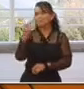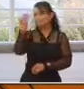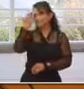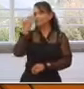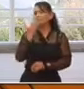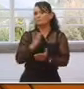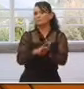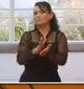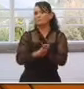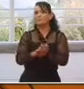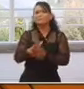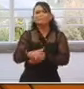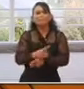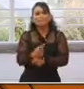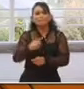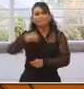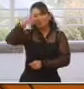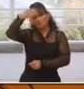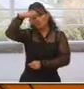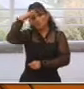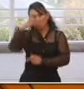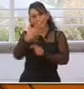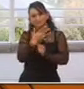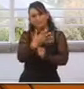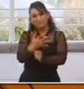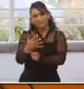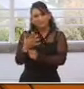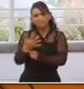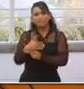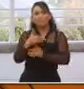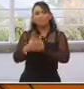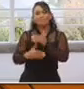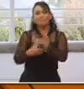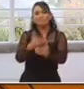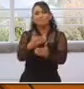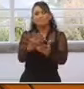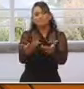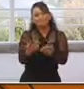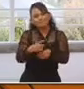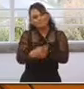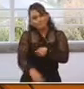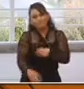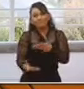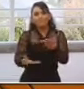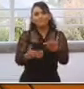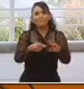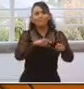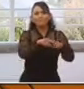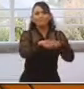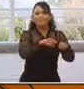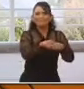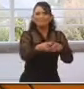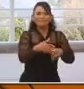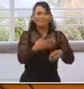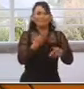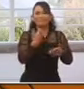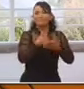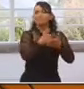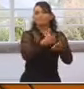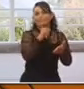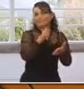porque la experiencia nos indica que el no cumplir a cabalidad con este proceso afecta de manera directa la calidad de vida de nuestra